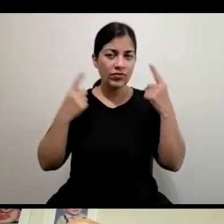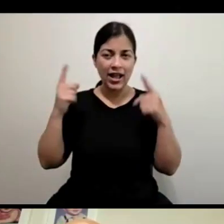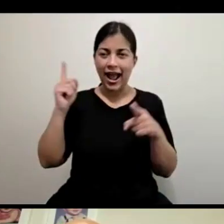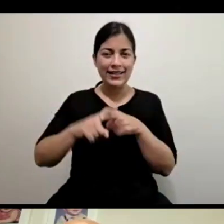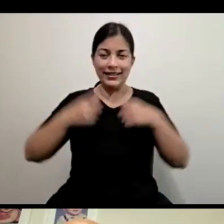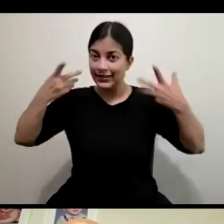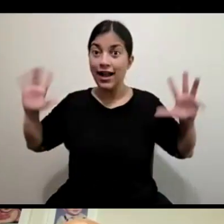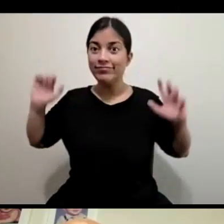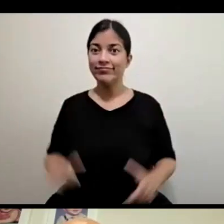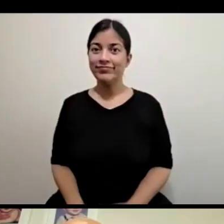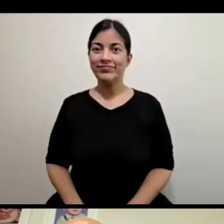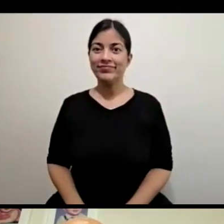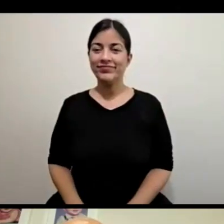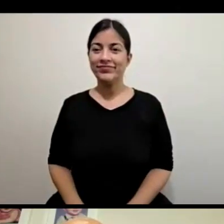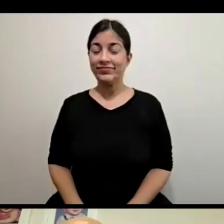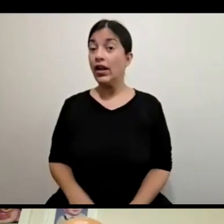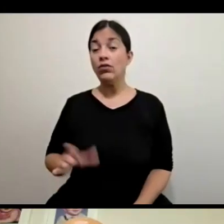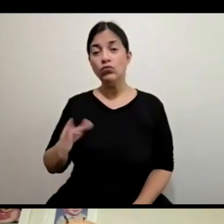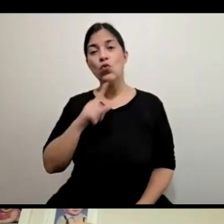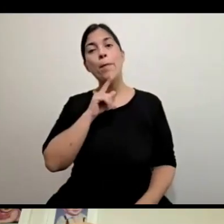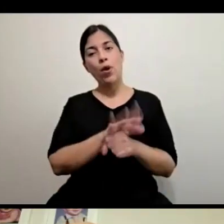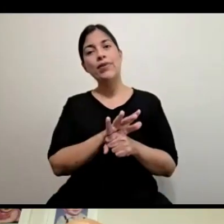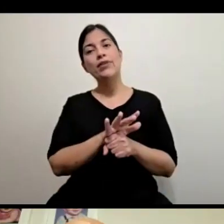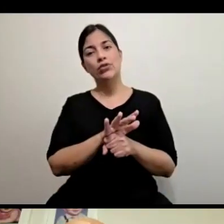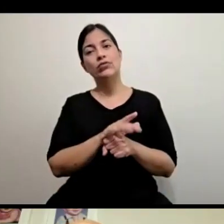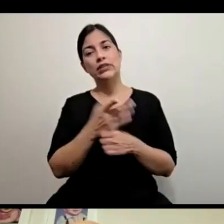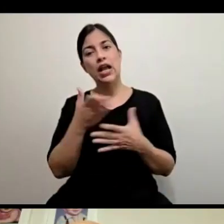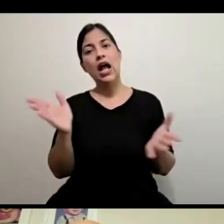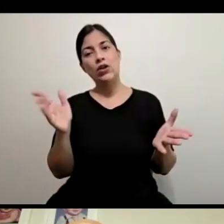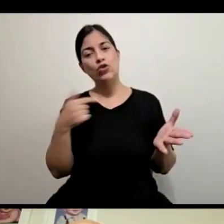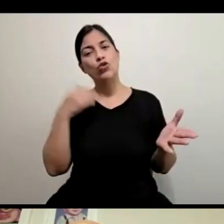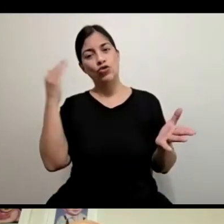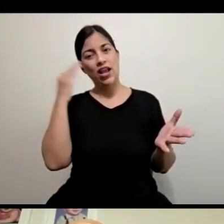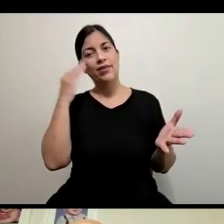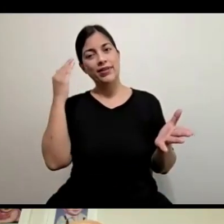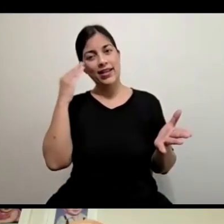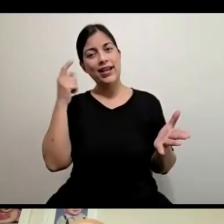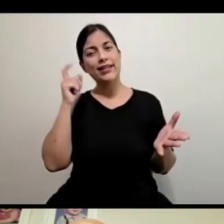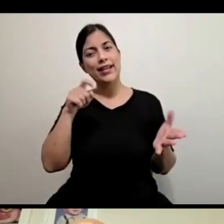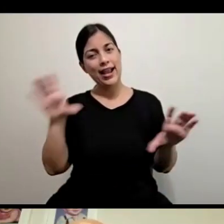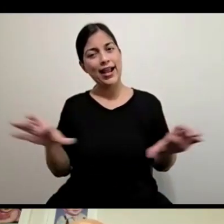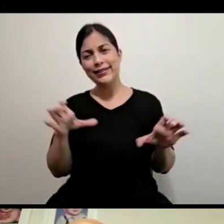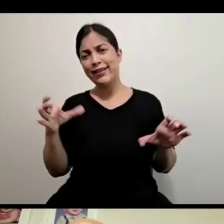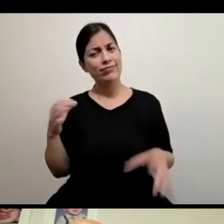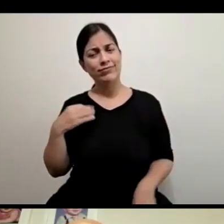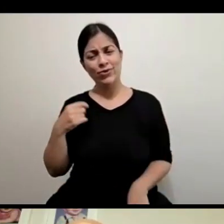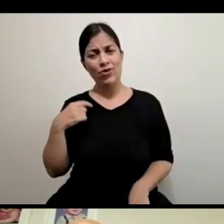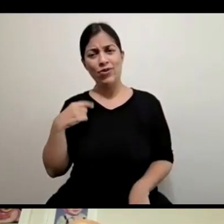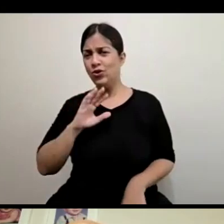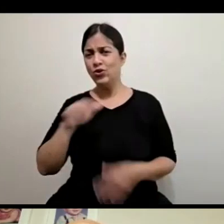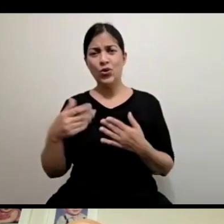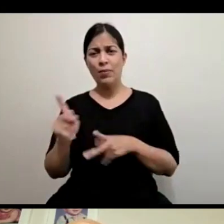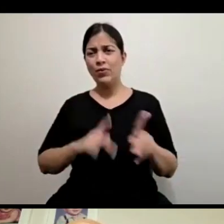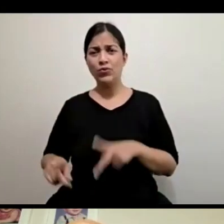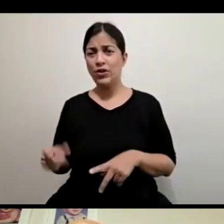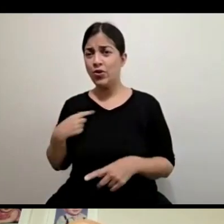era como un compromiso, era como que algo que yo sabía que tenía que hacer en algún momento, porque todo el mundo que yo me encontraba después que me